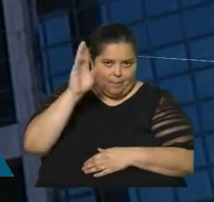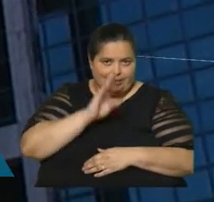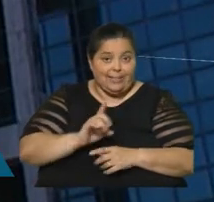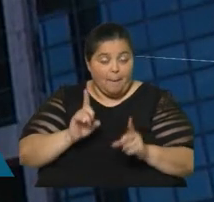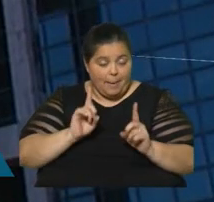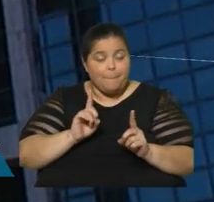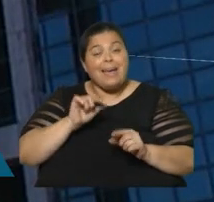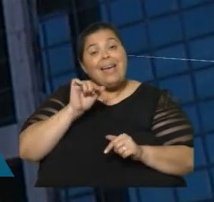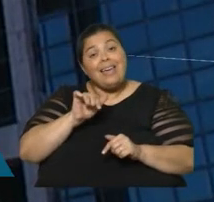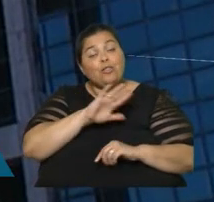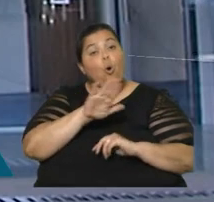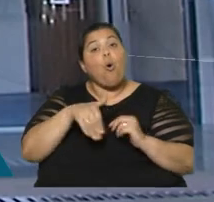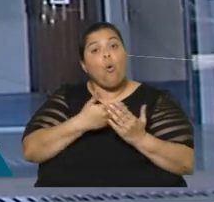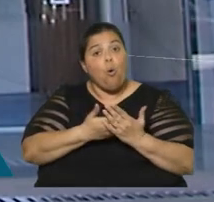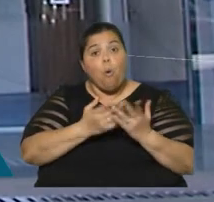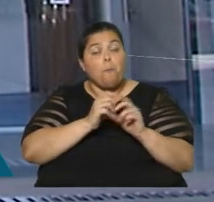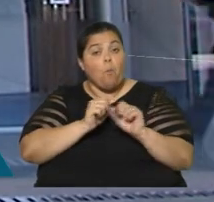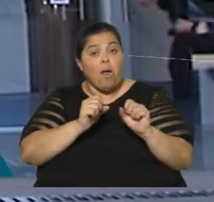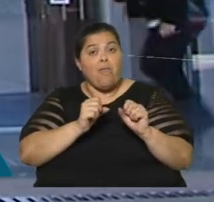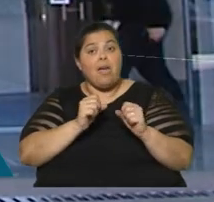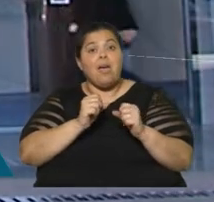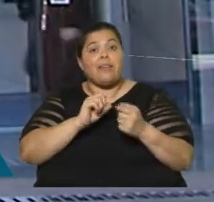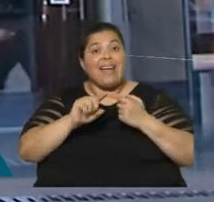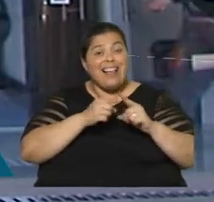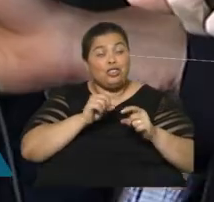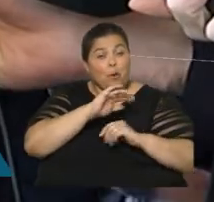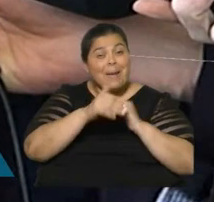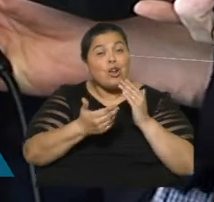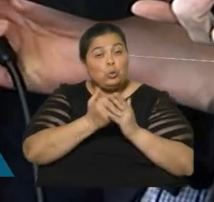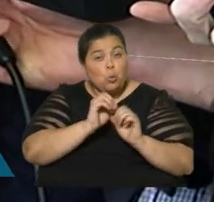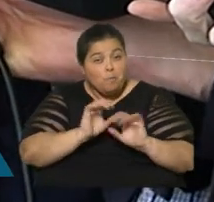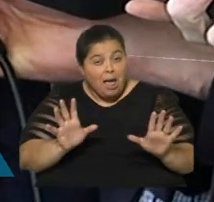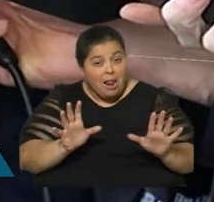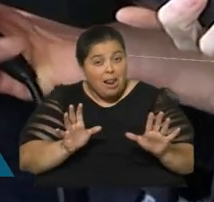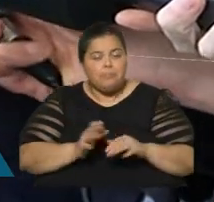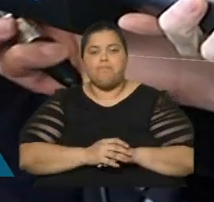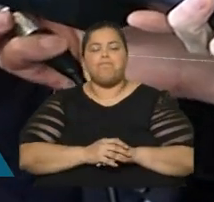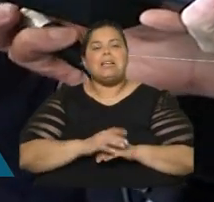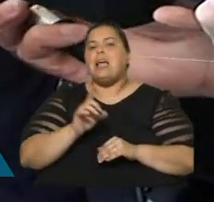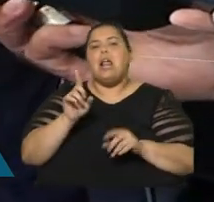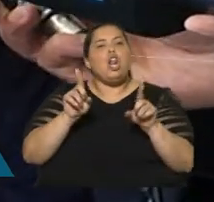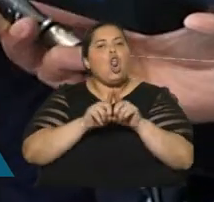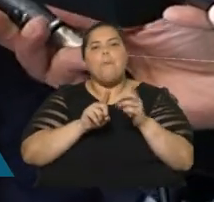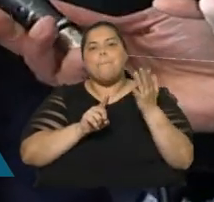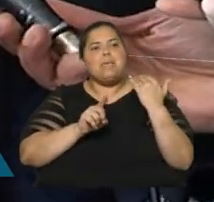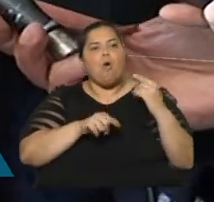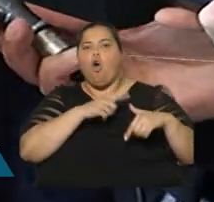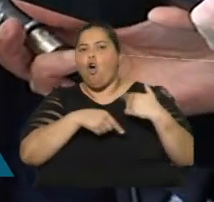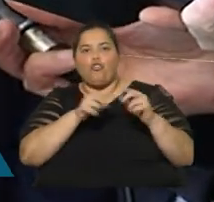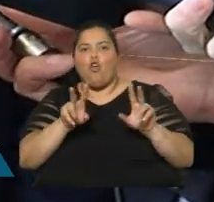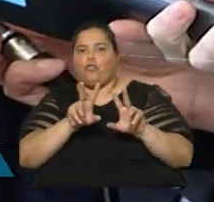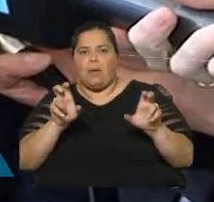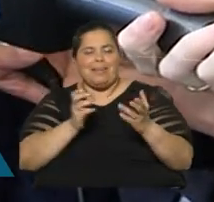las relaciones que se puedan llegar a tener dentro del Mercosur? De la misma manera que ha venido pasando con los otros temas,